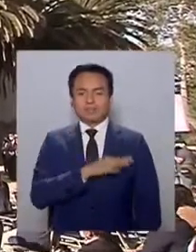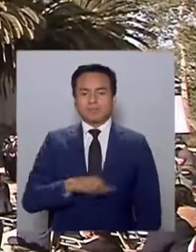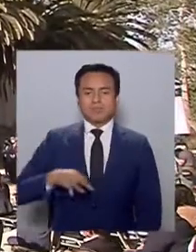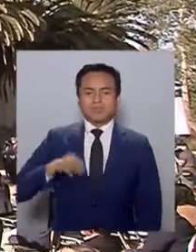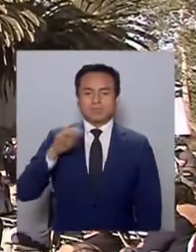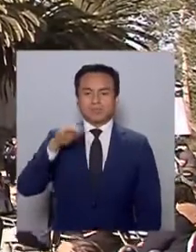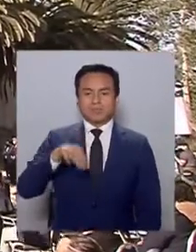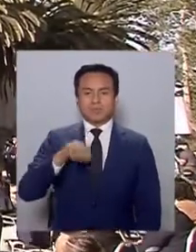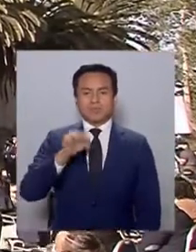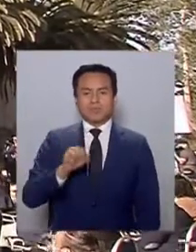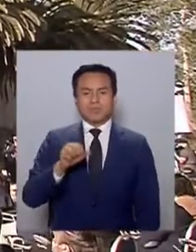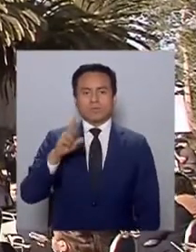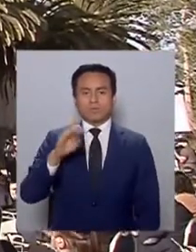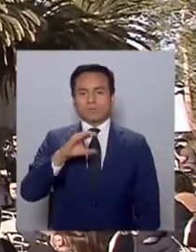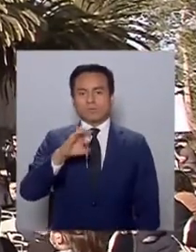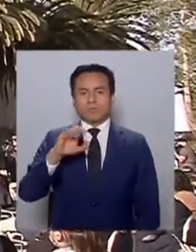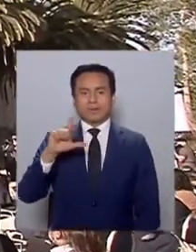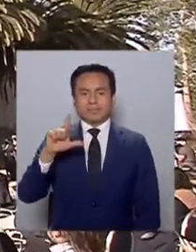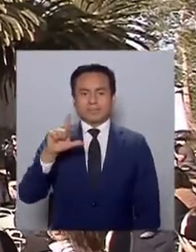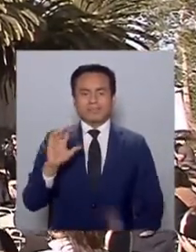ministro Marcel.